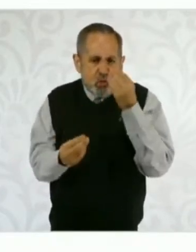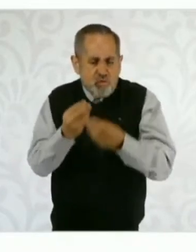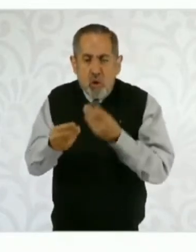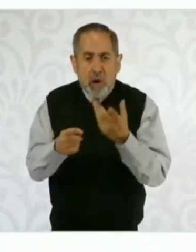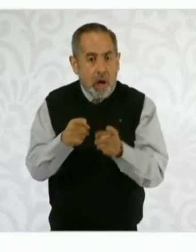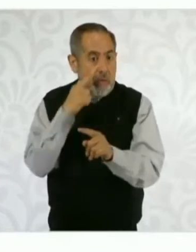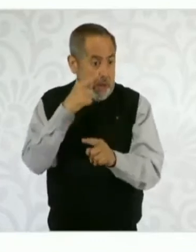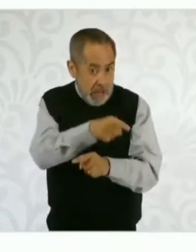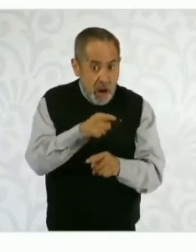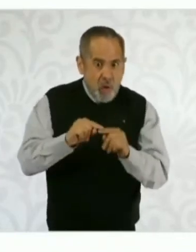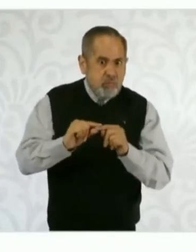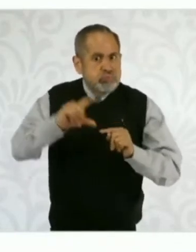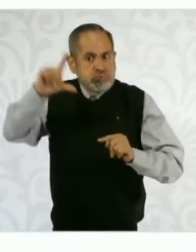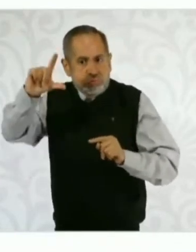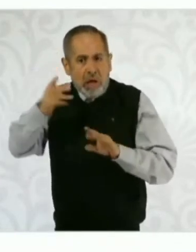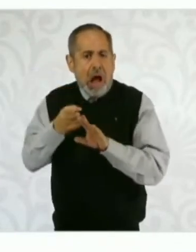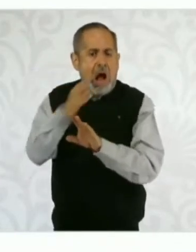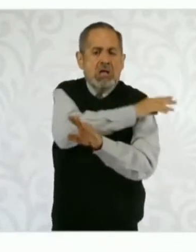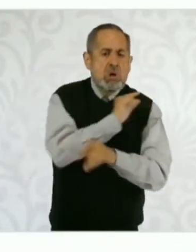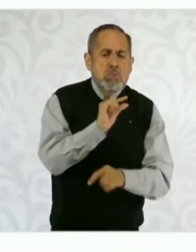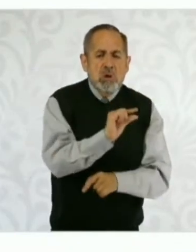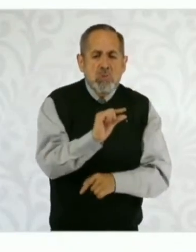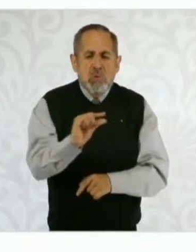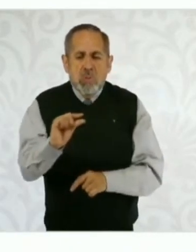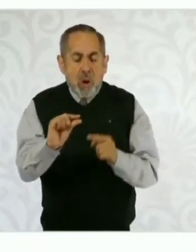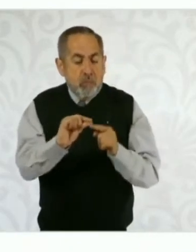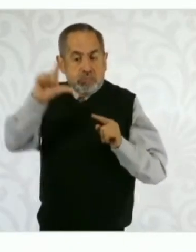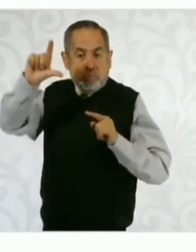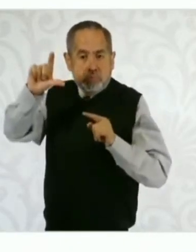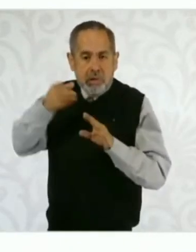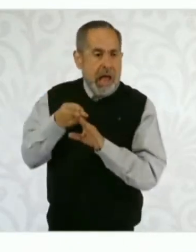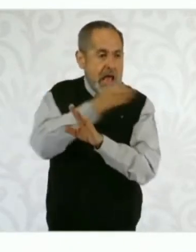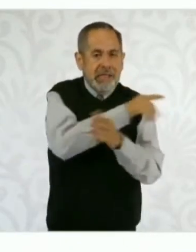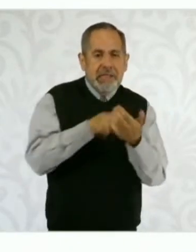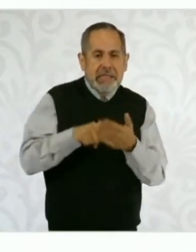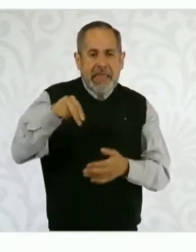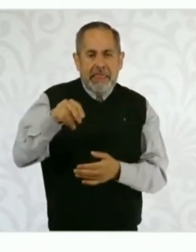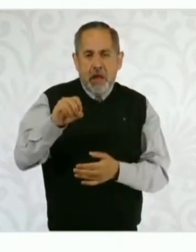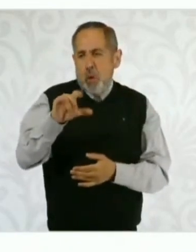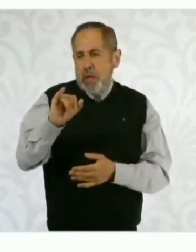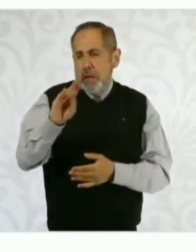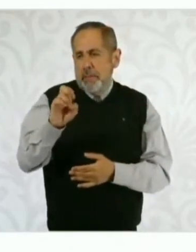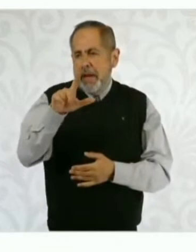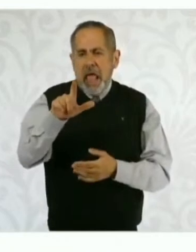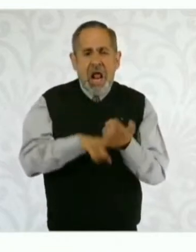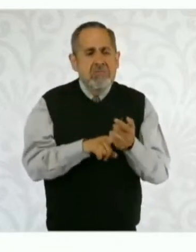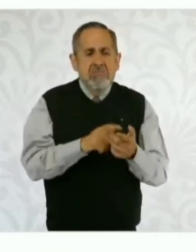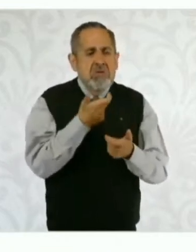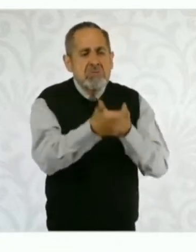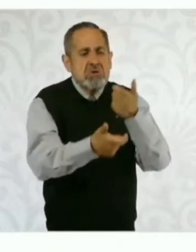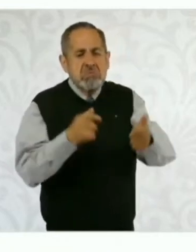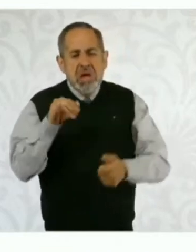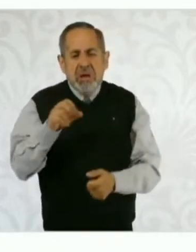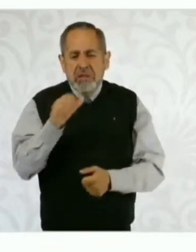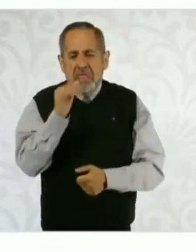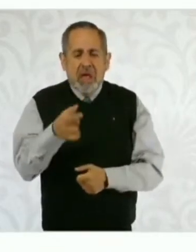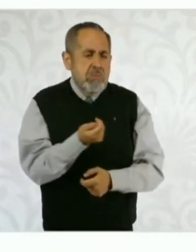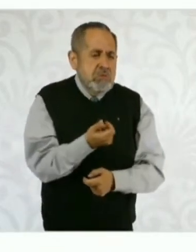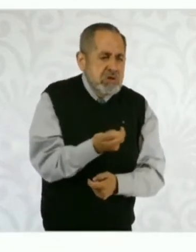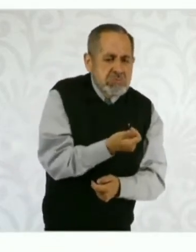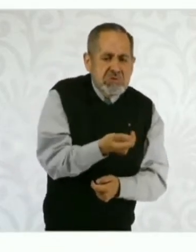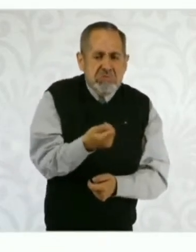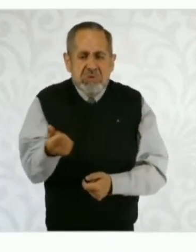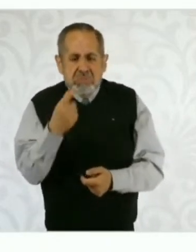muy importante con respecto a los años anteriores del periodo neoliberal, en donde se dejaba de invertir en el IMSS, siempre